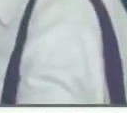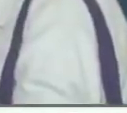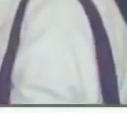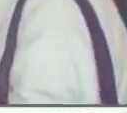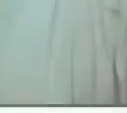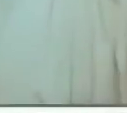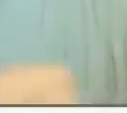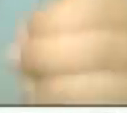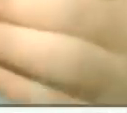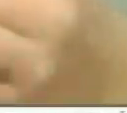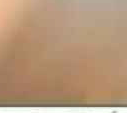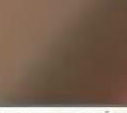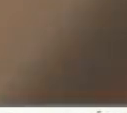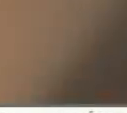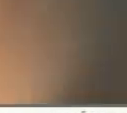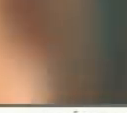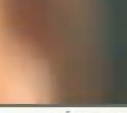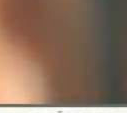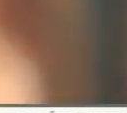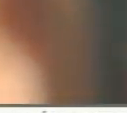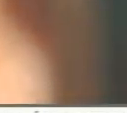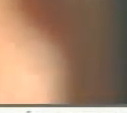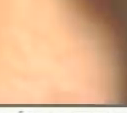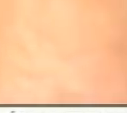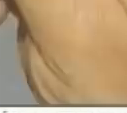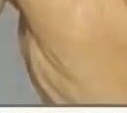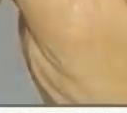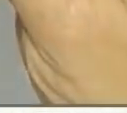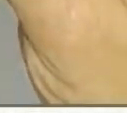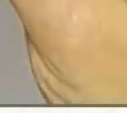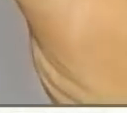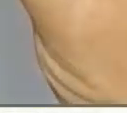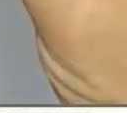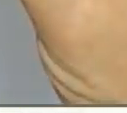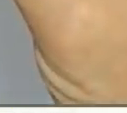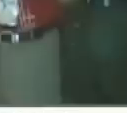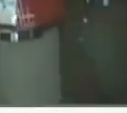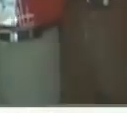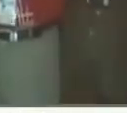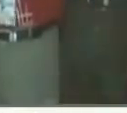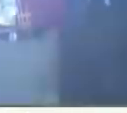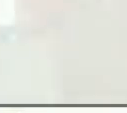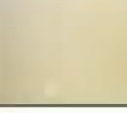de morir. Es tiempo de ver. Es tiempo de la luz. Es tiempo de vivir.